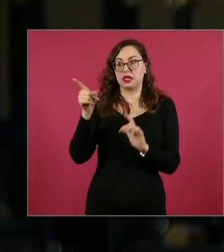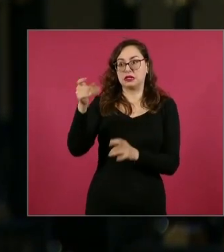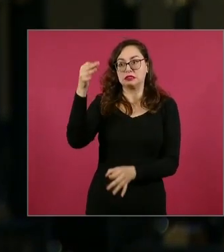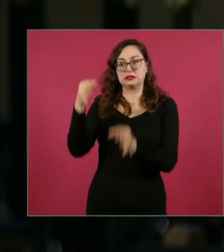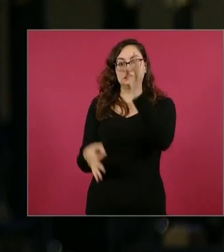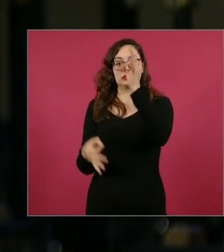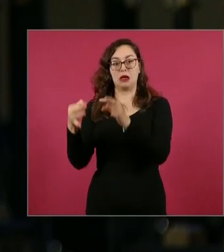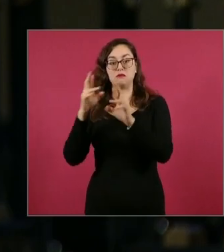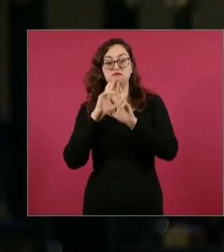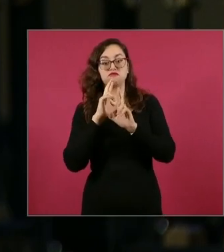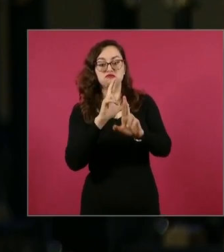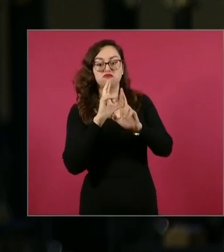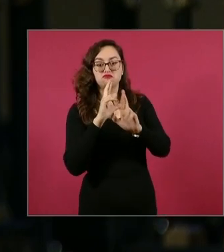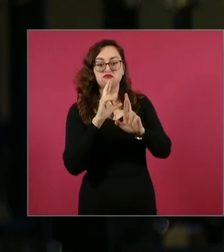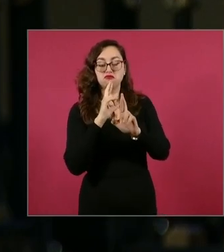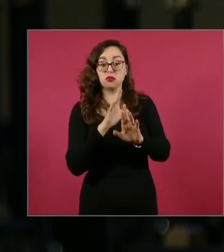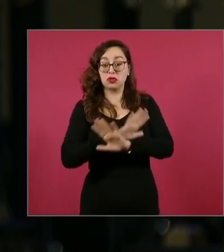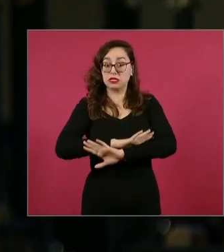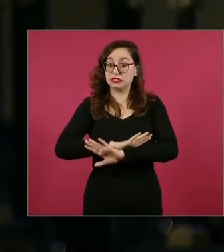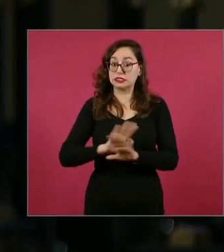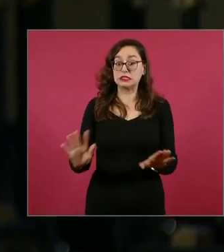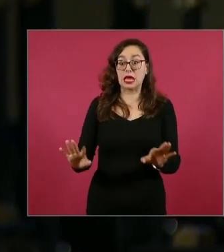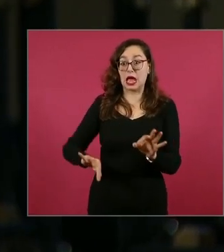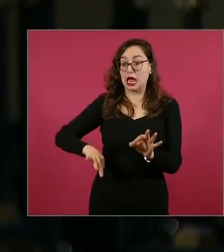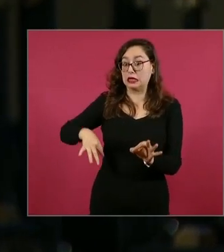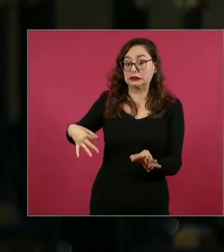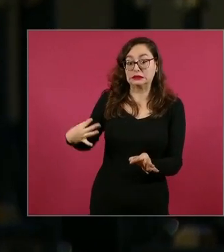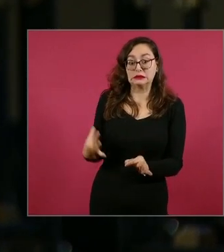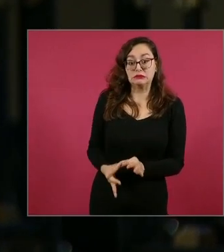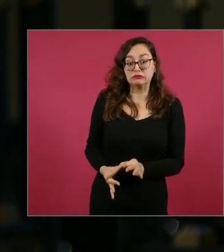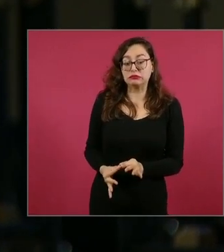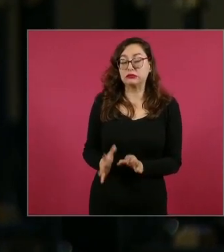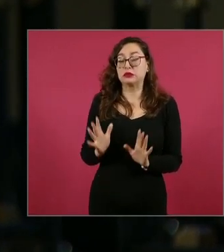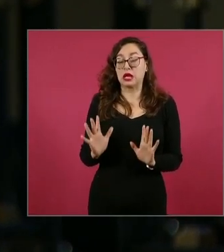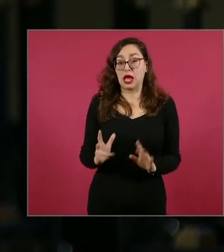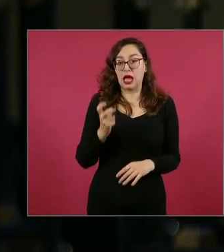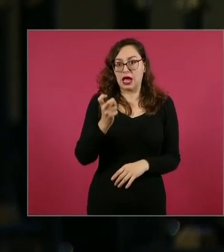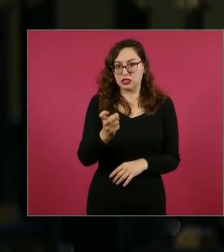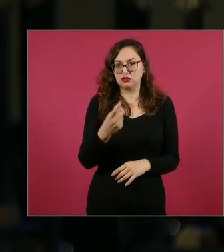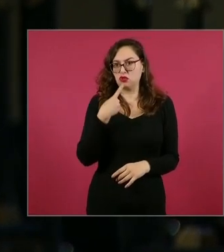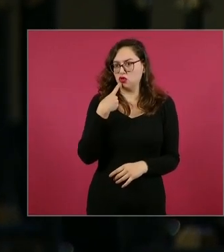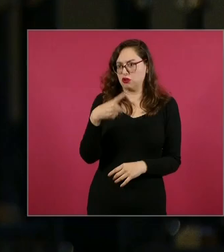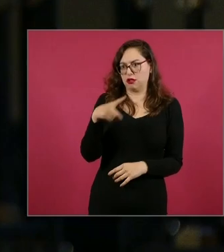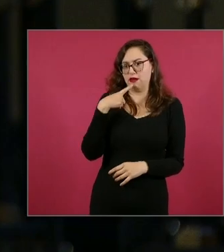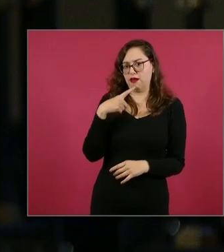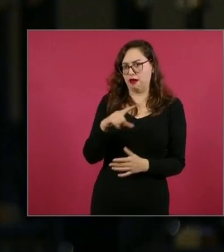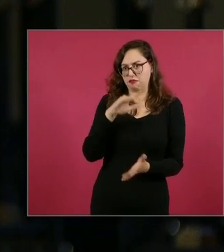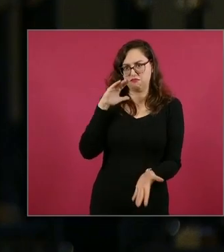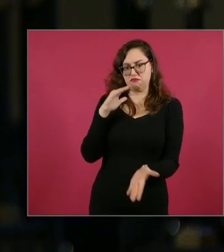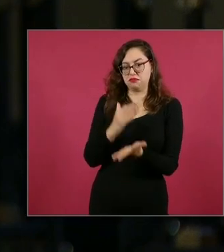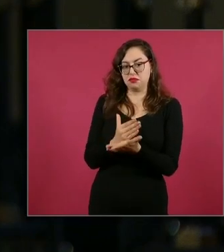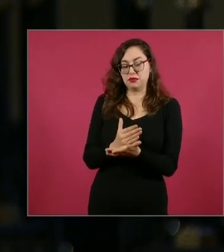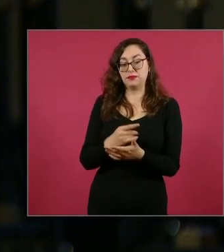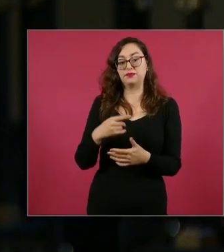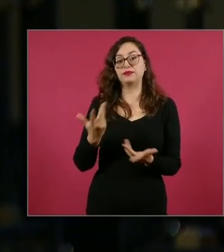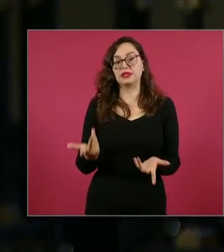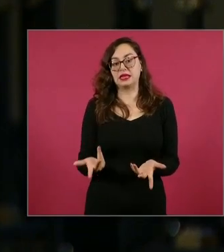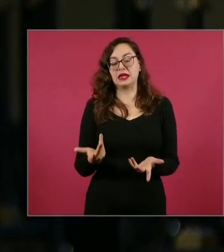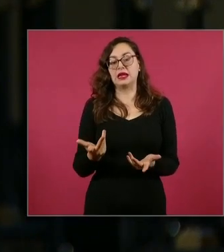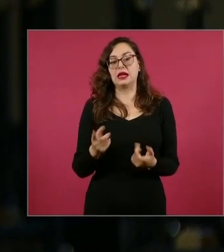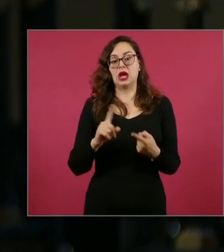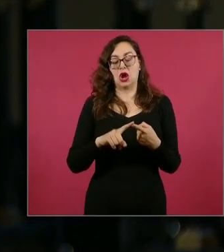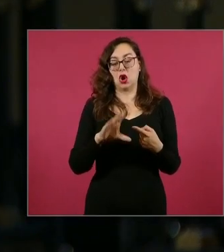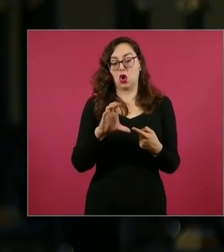las las quejas en contra de la llamada sobre representación esta semana la coparmex y otras